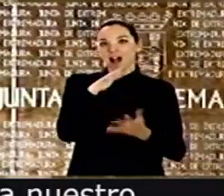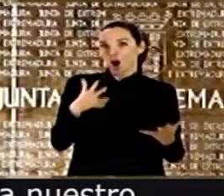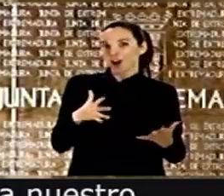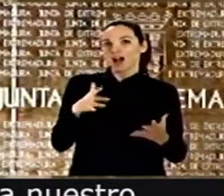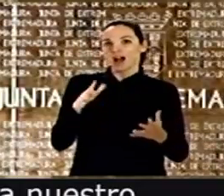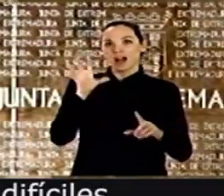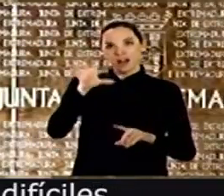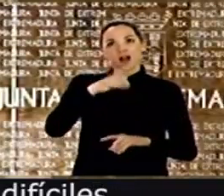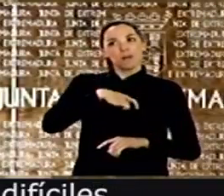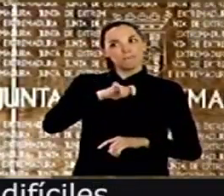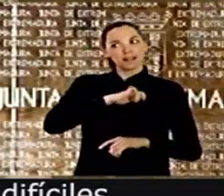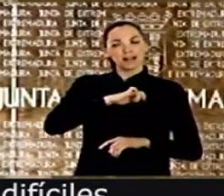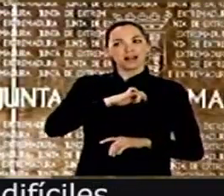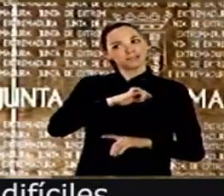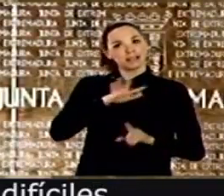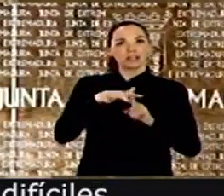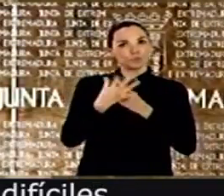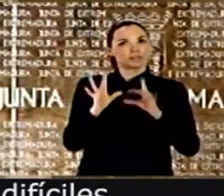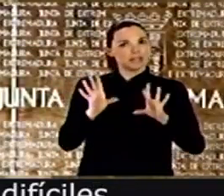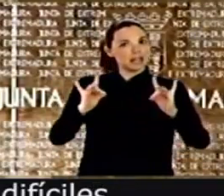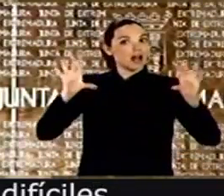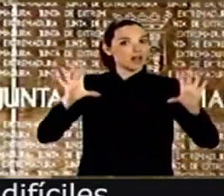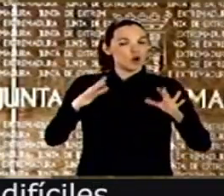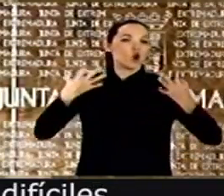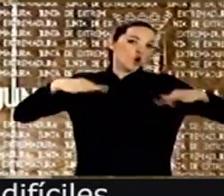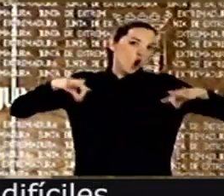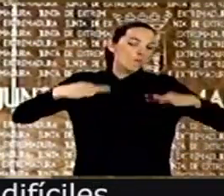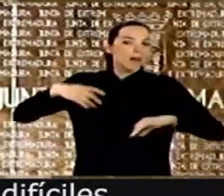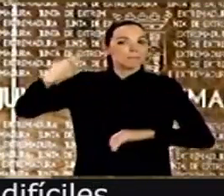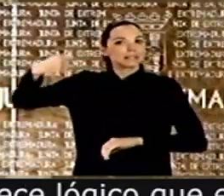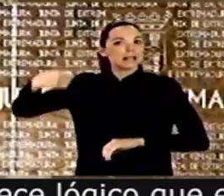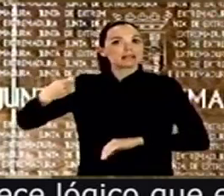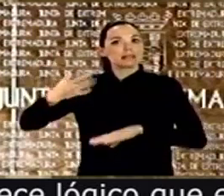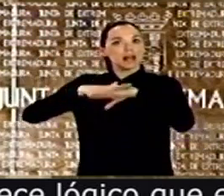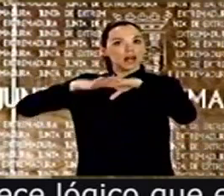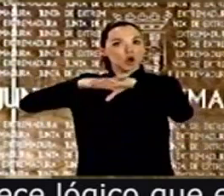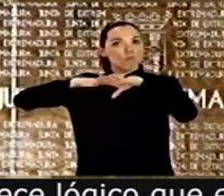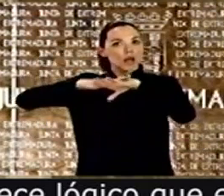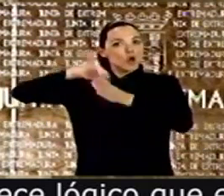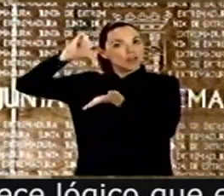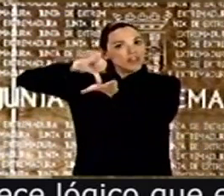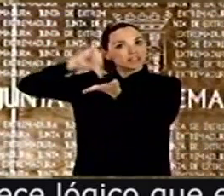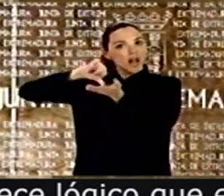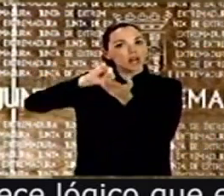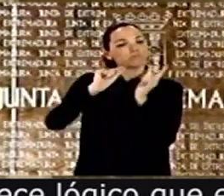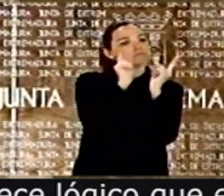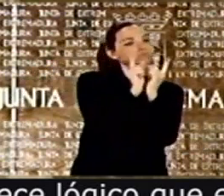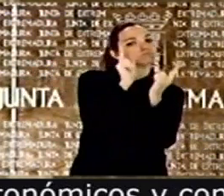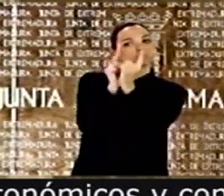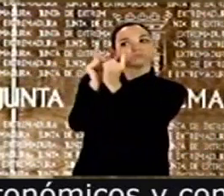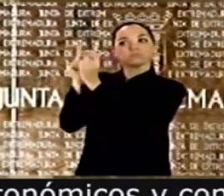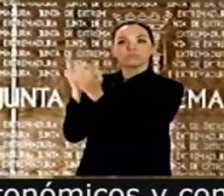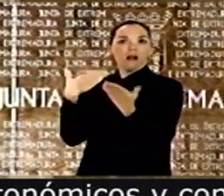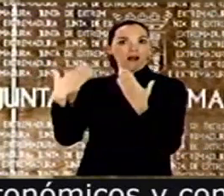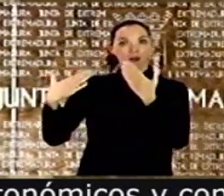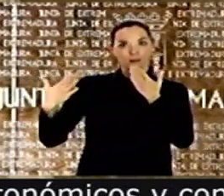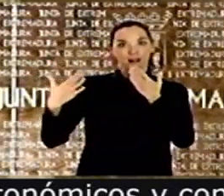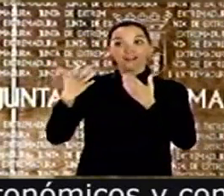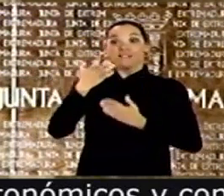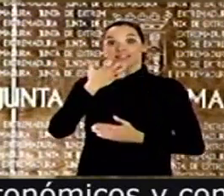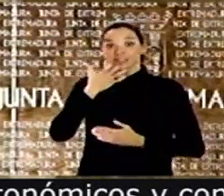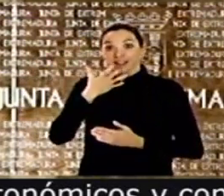nuestro país. Parece lógico que el presidente del Gobierno hable con los presidentes autonómicos y con los presidentes autonómicos de su mismo partido parece más lógico